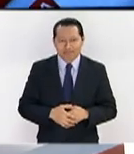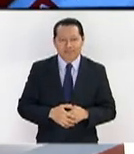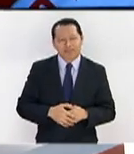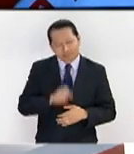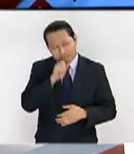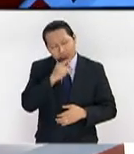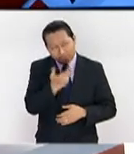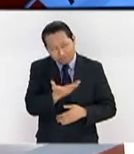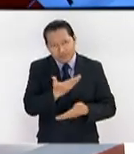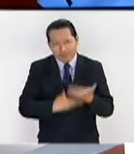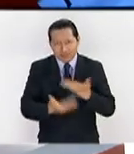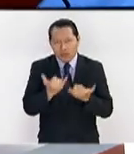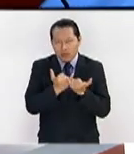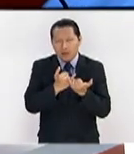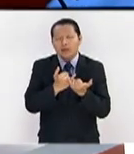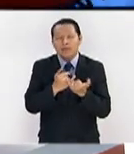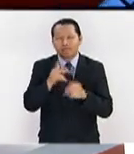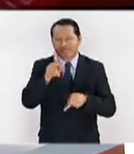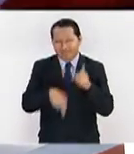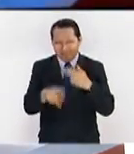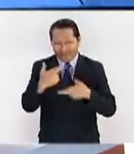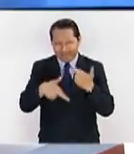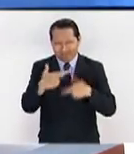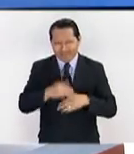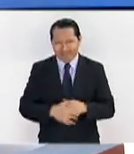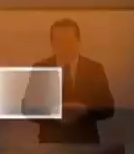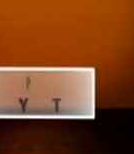Ok. Hasta luego, vamos a hacer una pausa, regresamos.